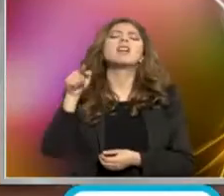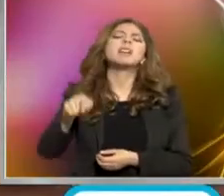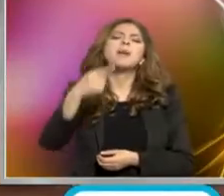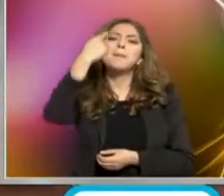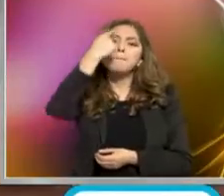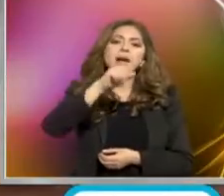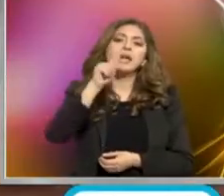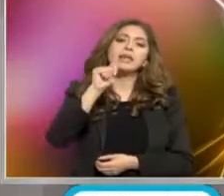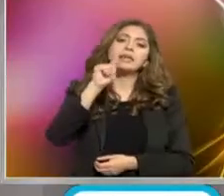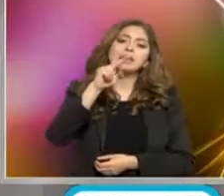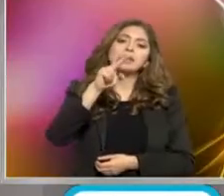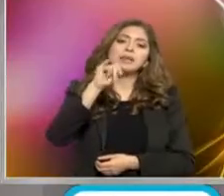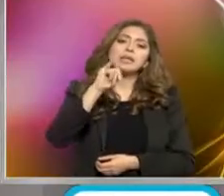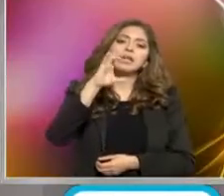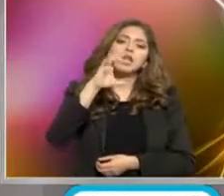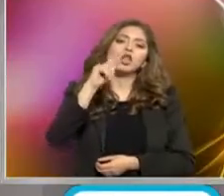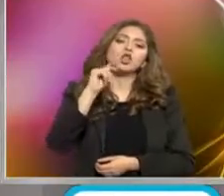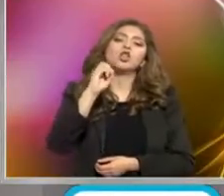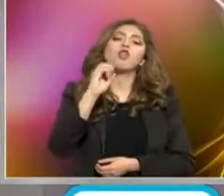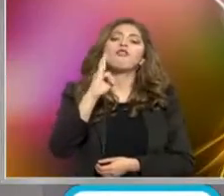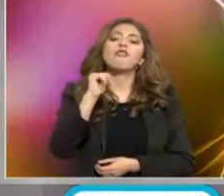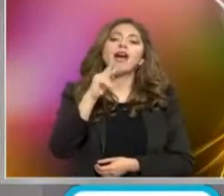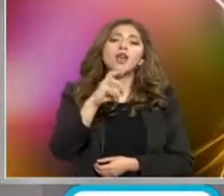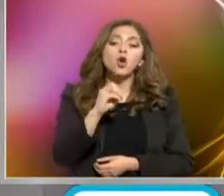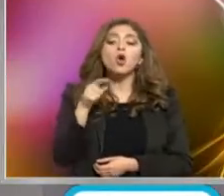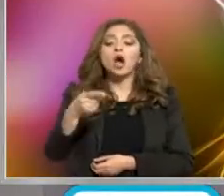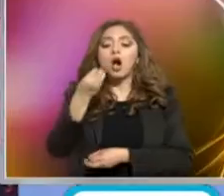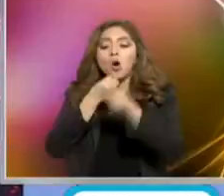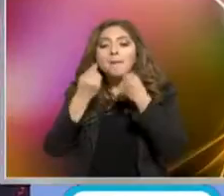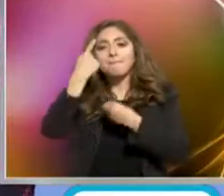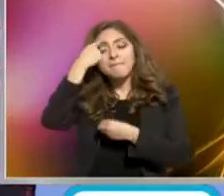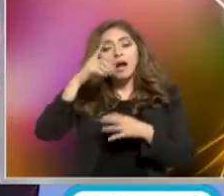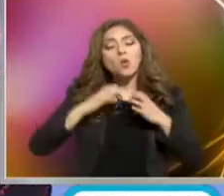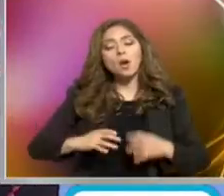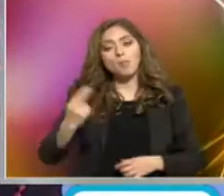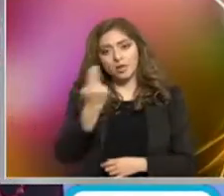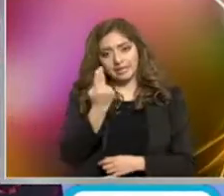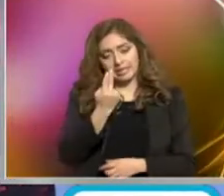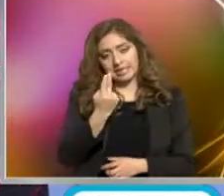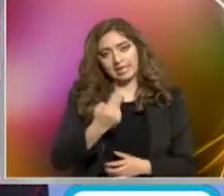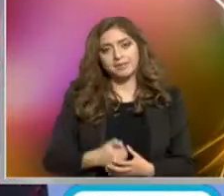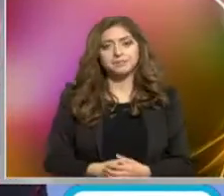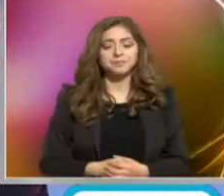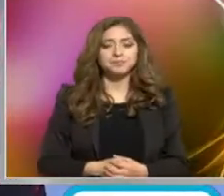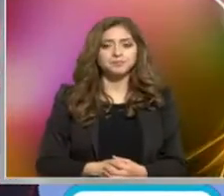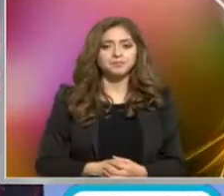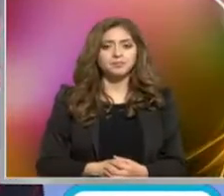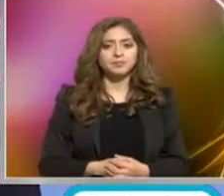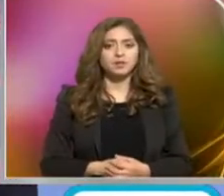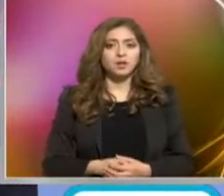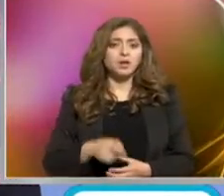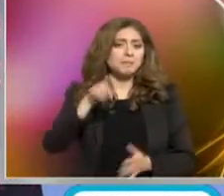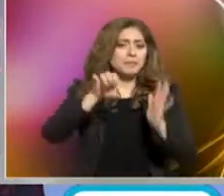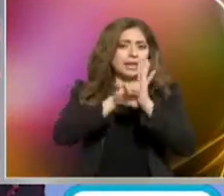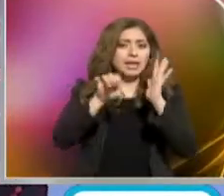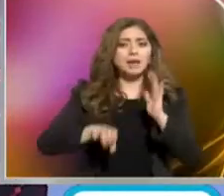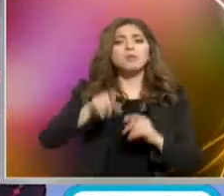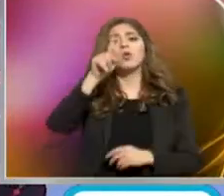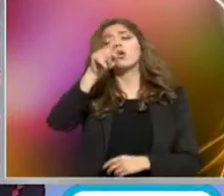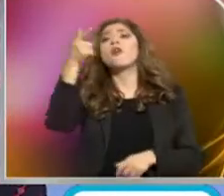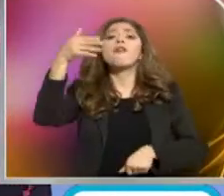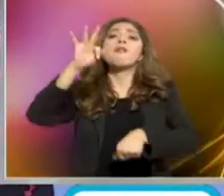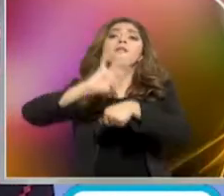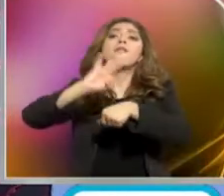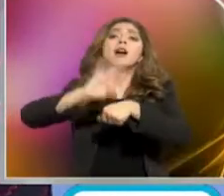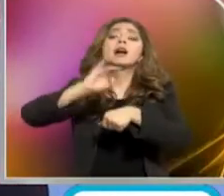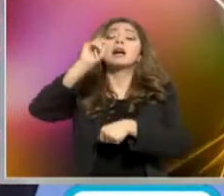con triptófano, tu mismo cuerpo lo pide. Te lo pide. Esto no lo vamos a encontrar en una farmacia. Véndame un bote